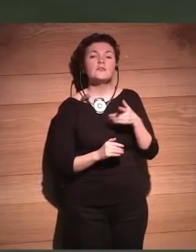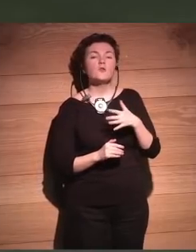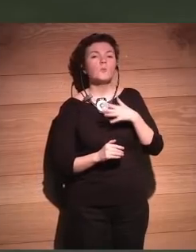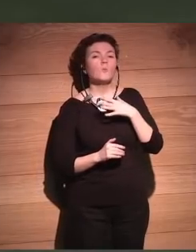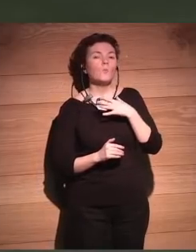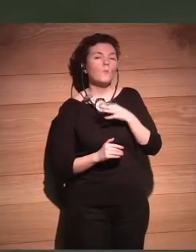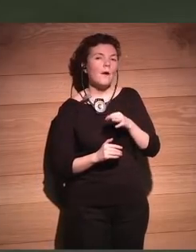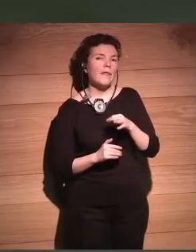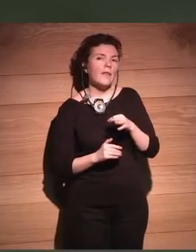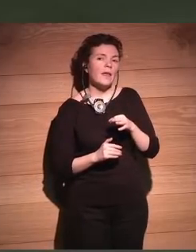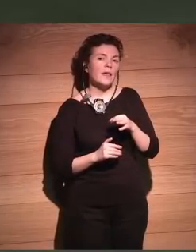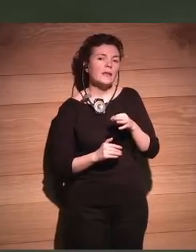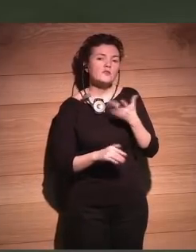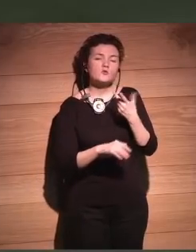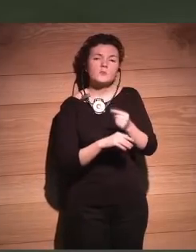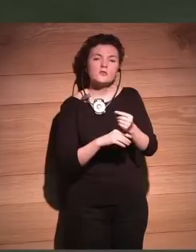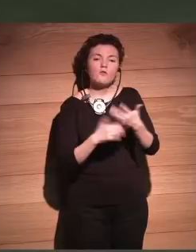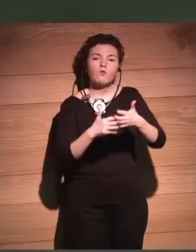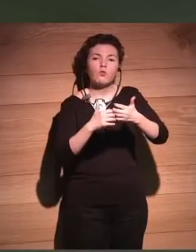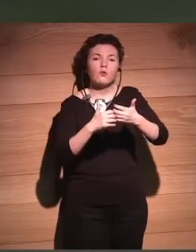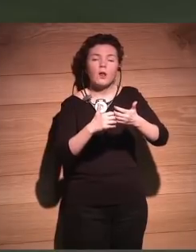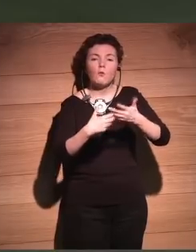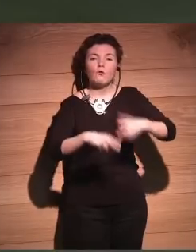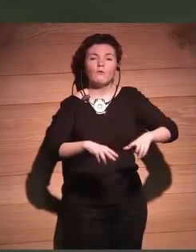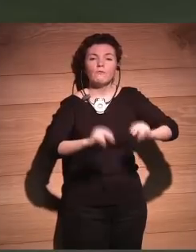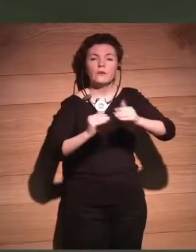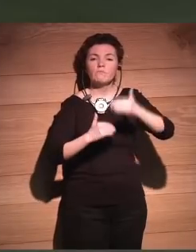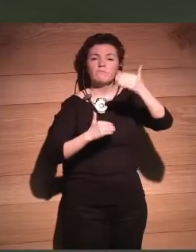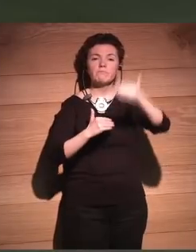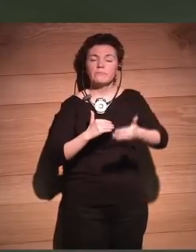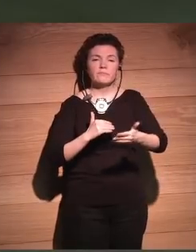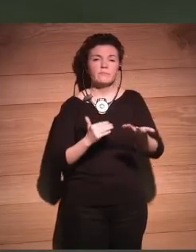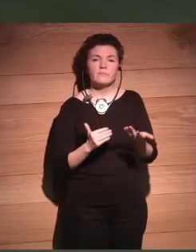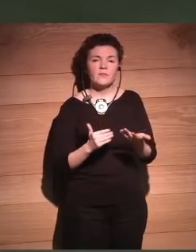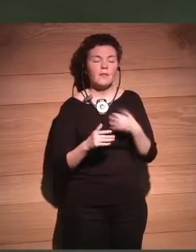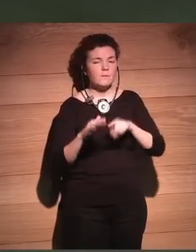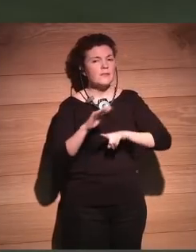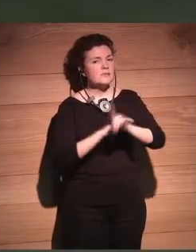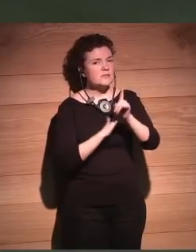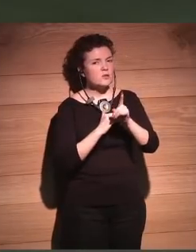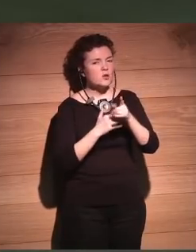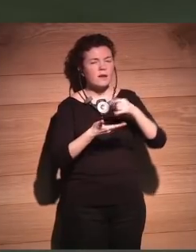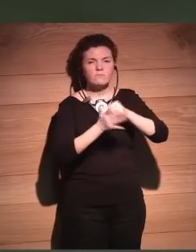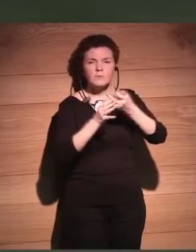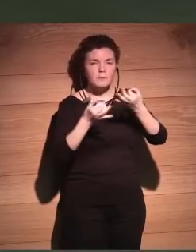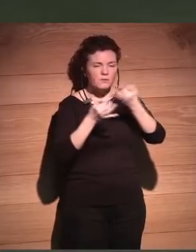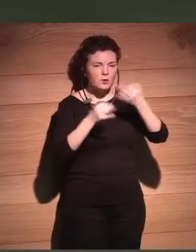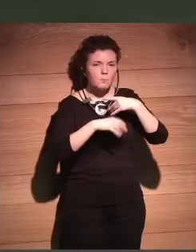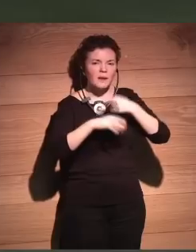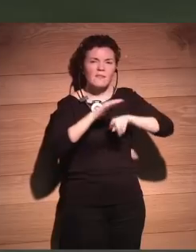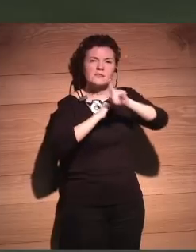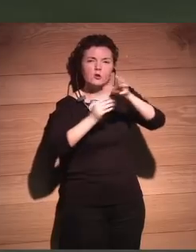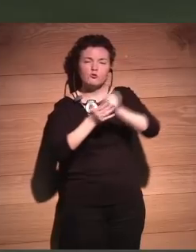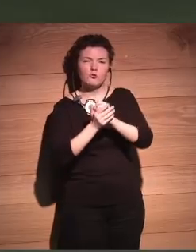acabar terminando. Entonces hay que tener todo esto en cuenta, hay que poder desarrollar la ingeniería necesaria para poder desarrollar todos